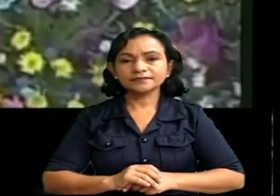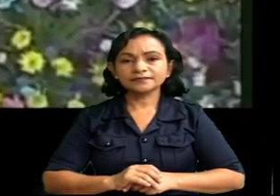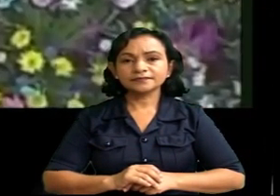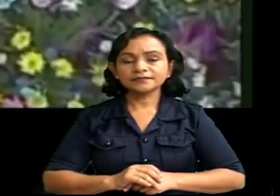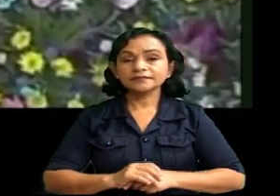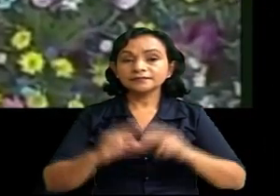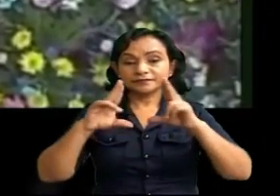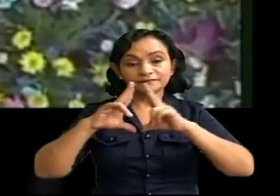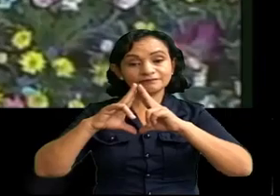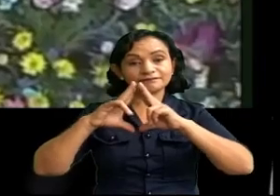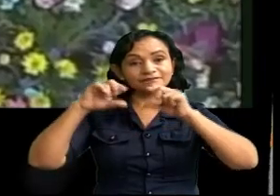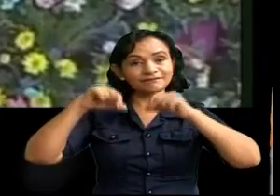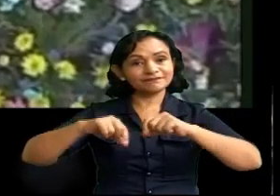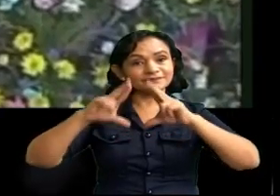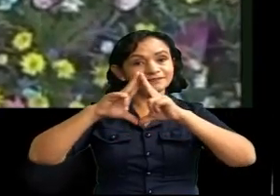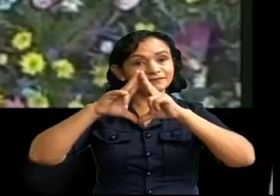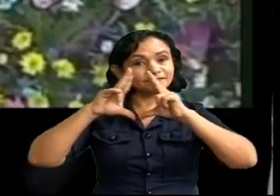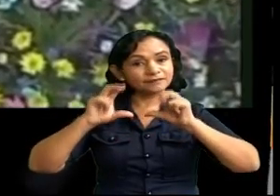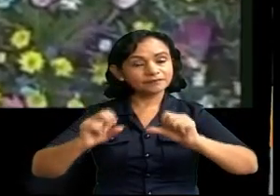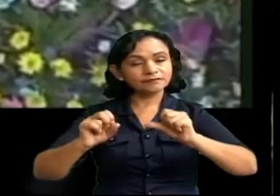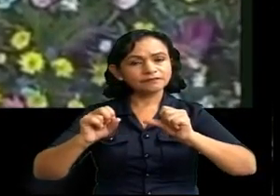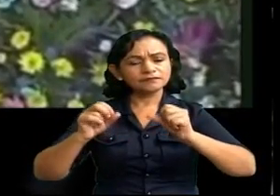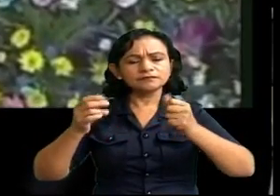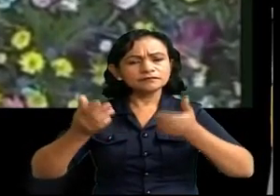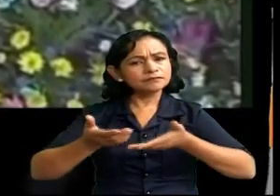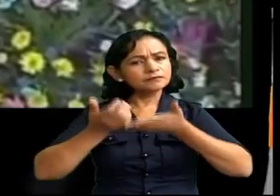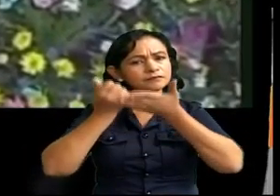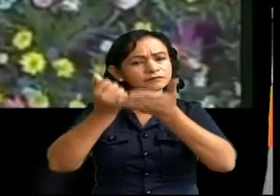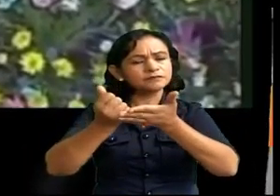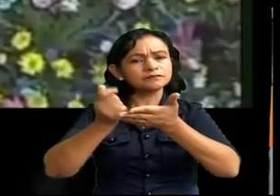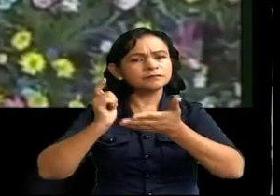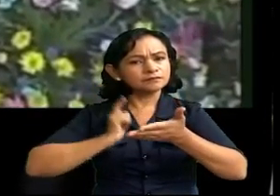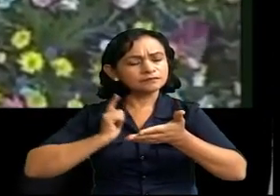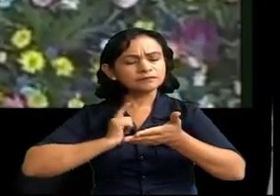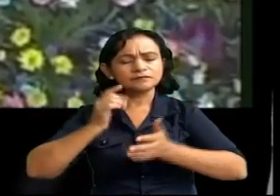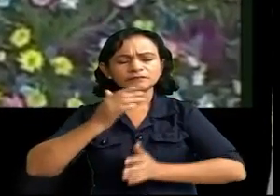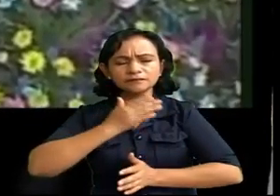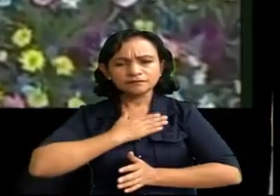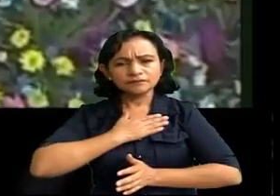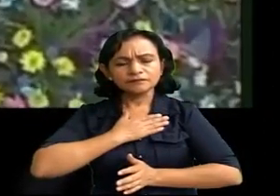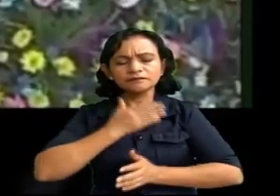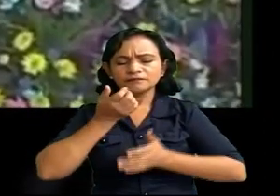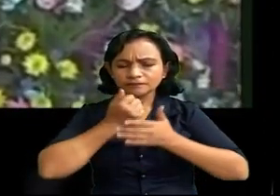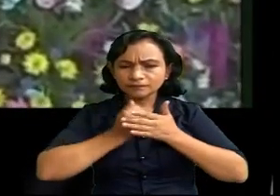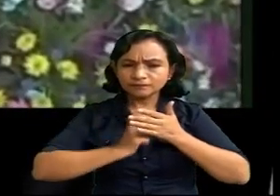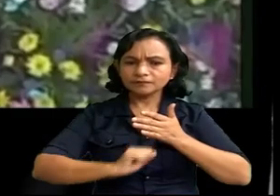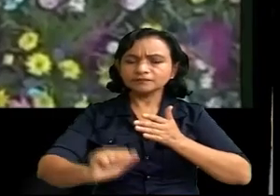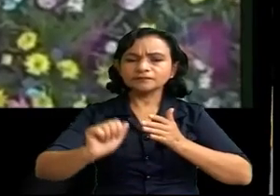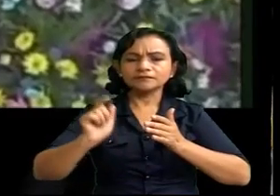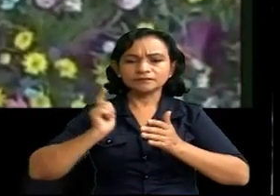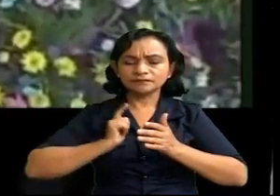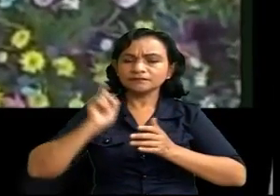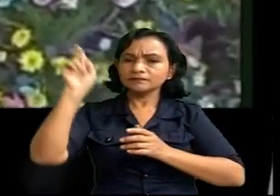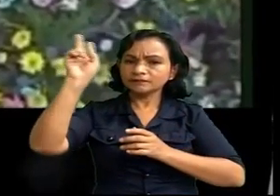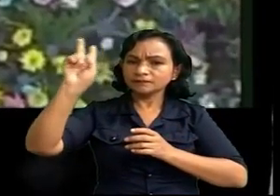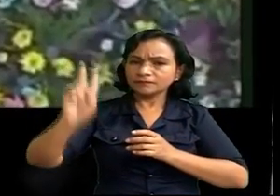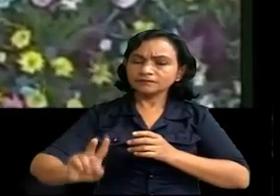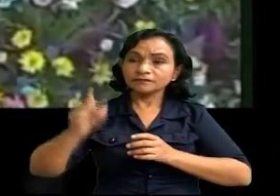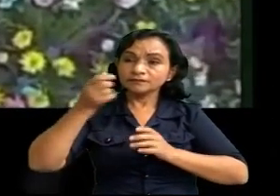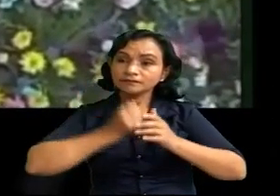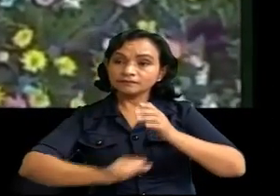Deme Nicaragua, ¿en qué servirla? Y tendrán mí un hijo y tendrán Venezuela una